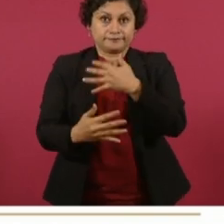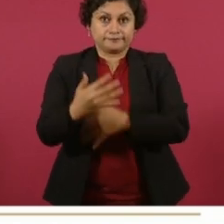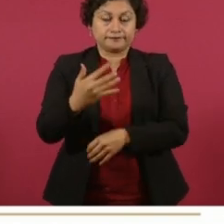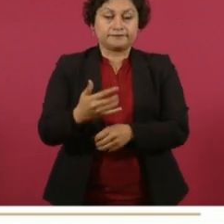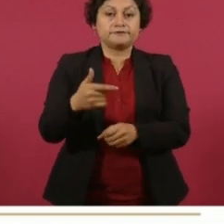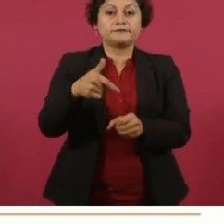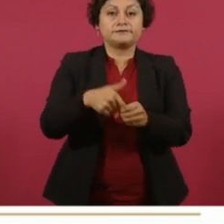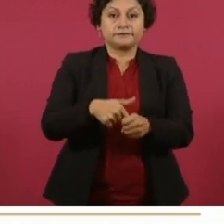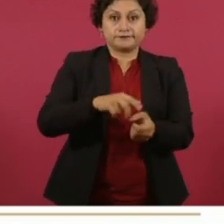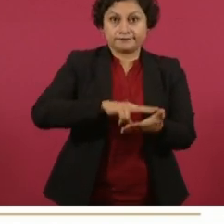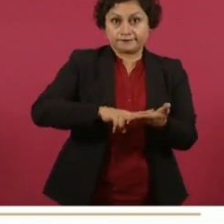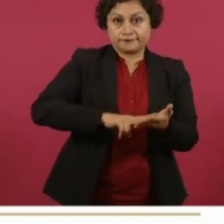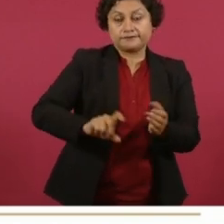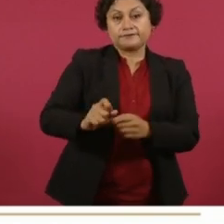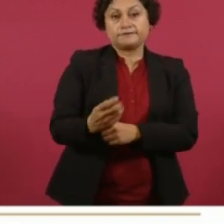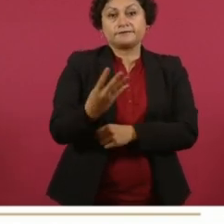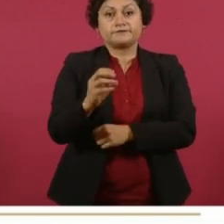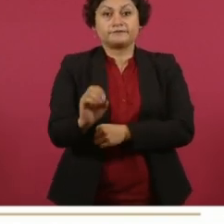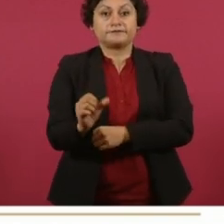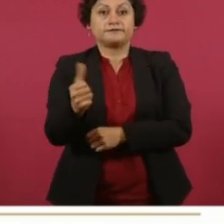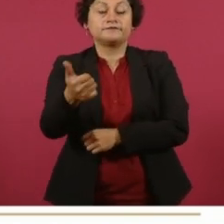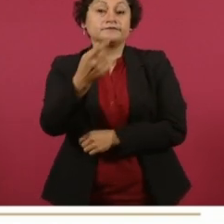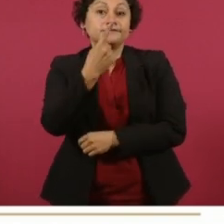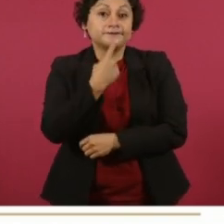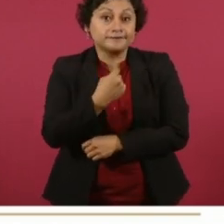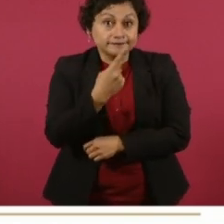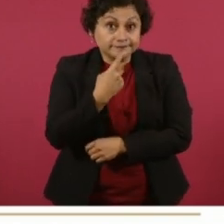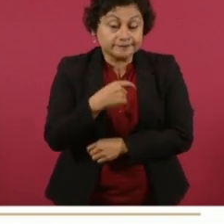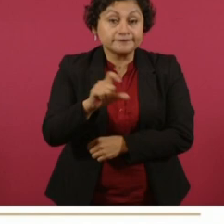regular, 24.06 la premium y